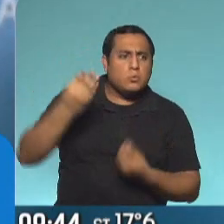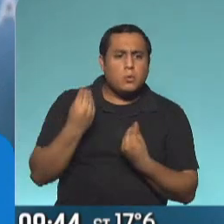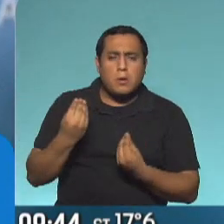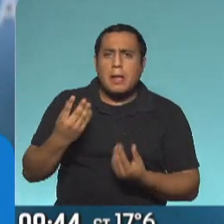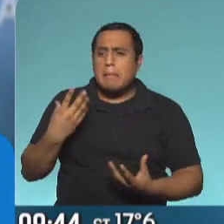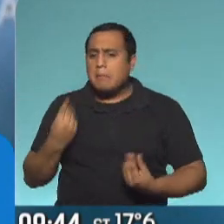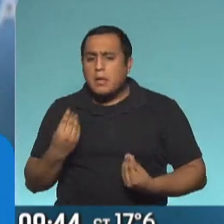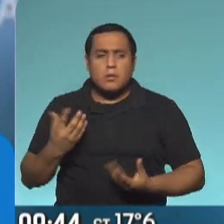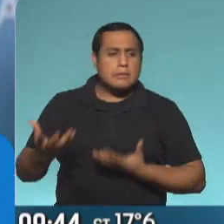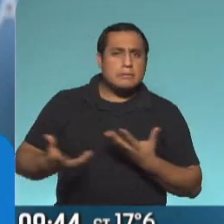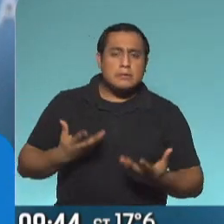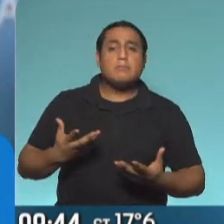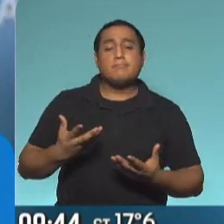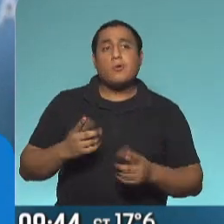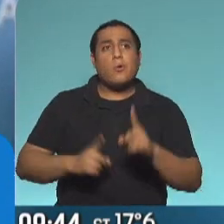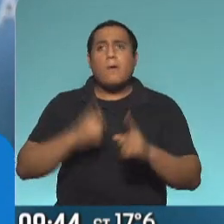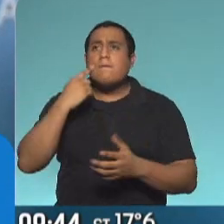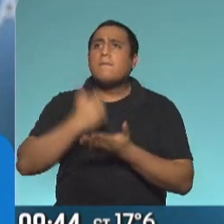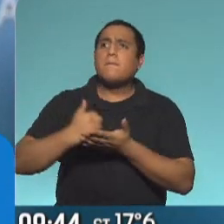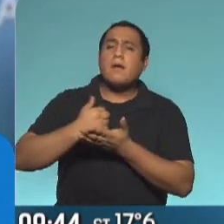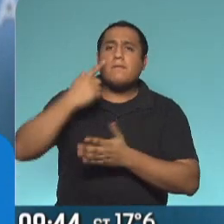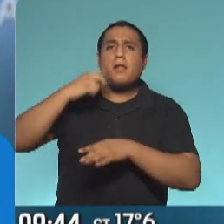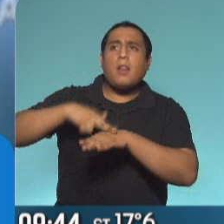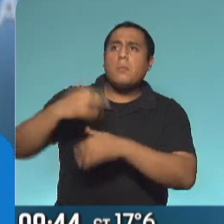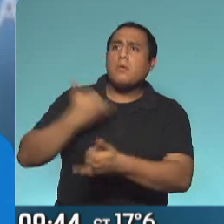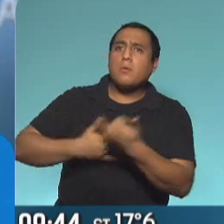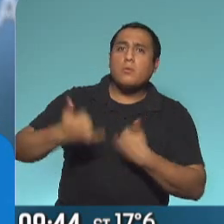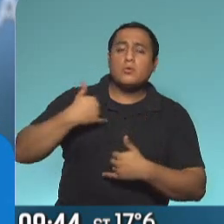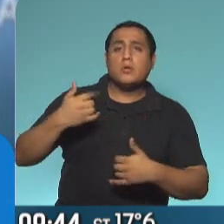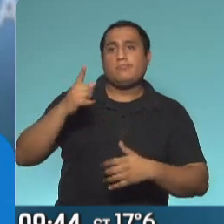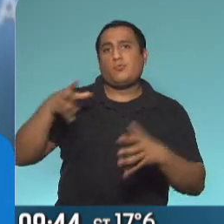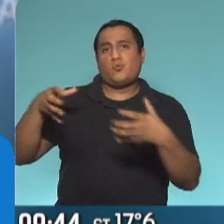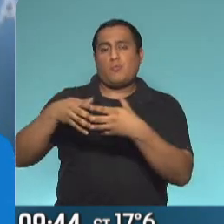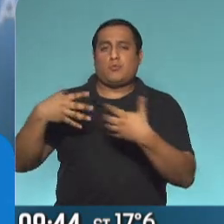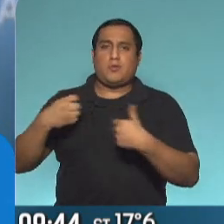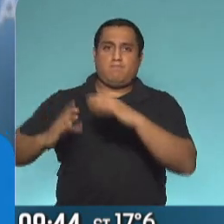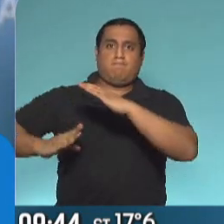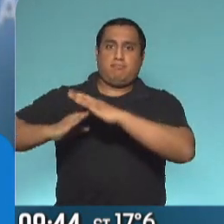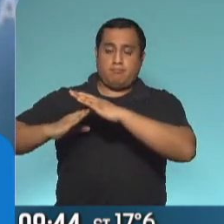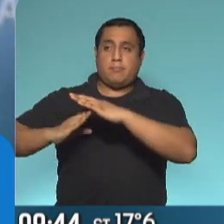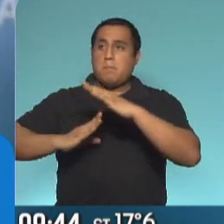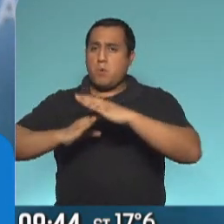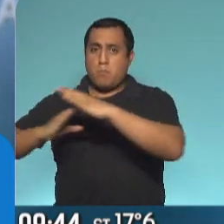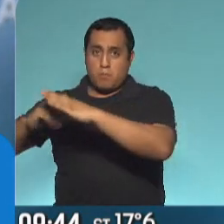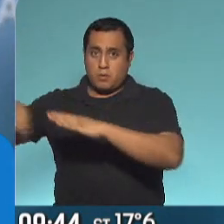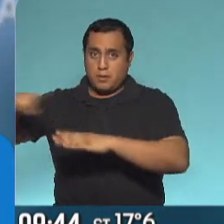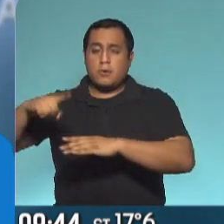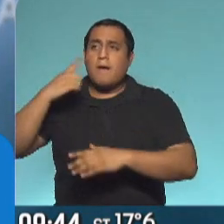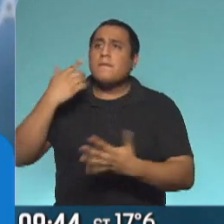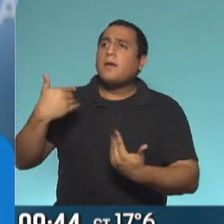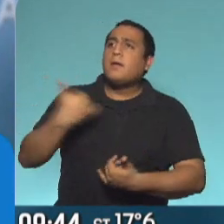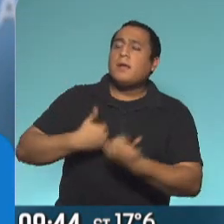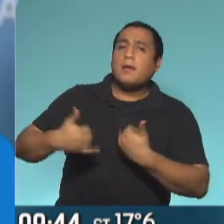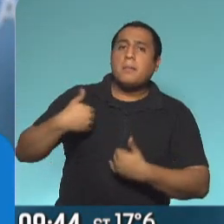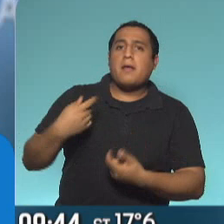tiene miedo y que está esperando las recomendaciones de la autoridad sanitaria nacional y de las autoridades sanitarias locales para